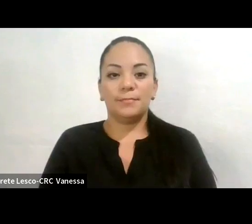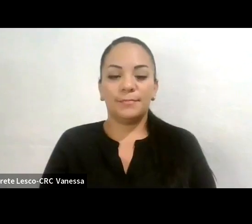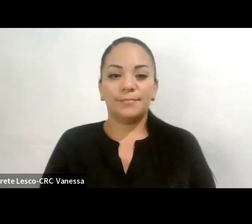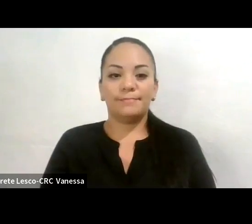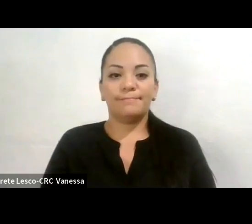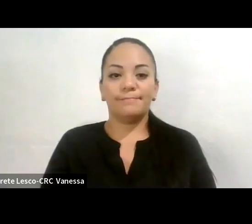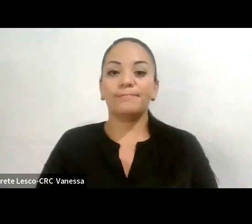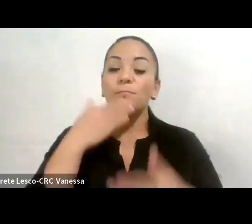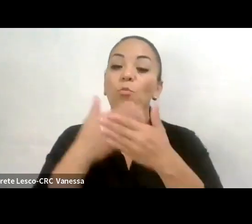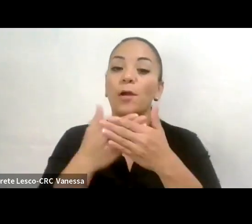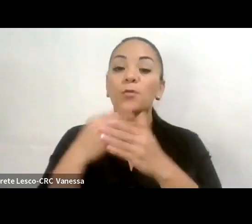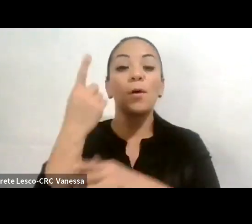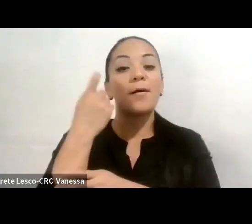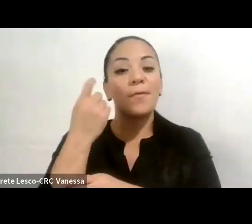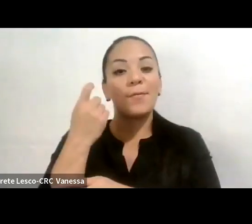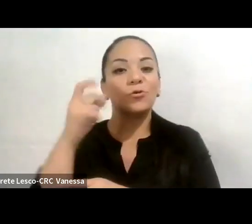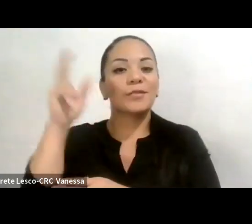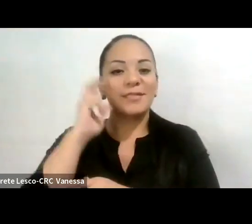Bueno,